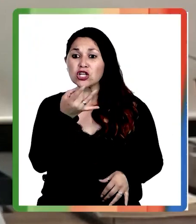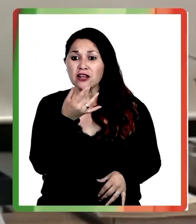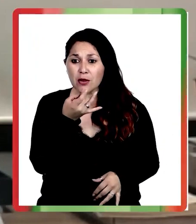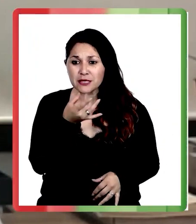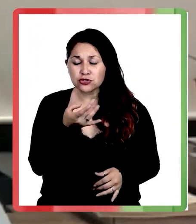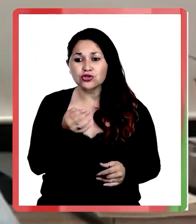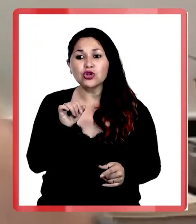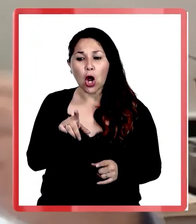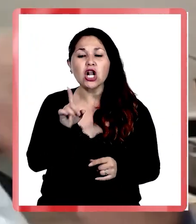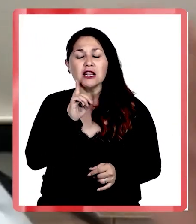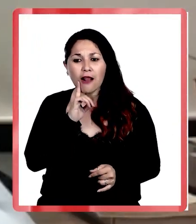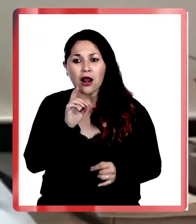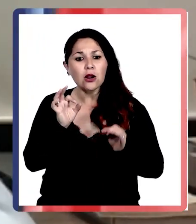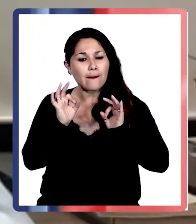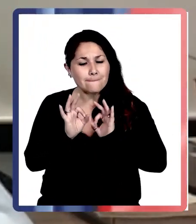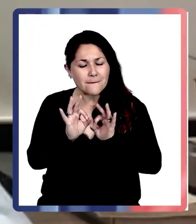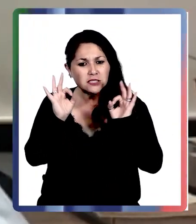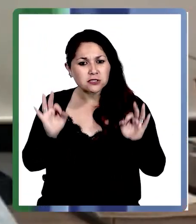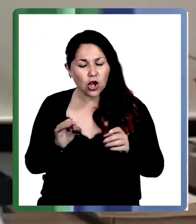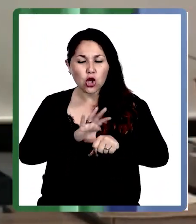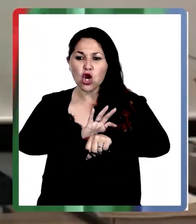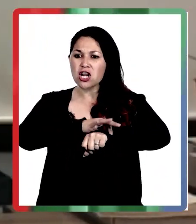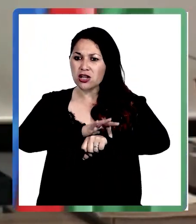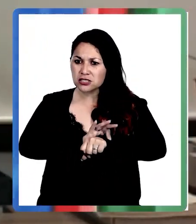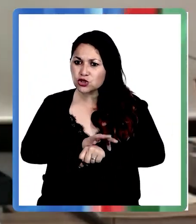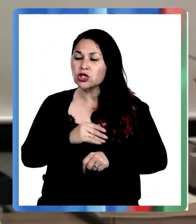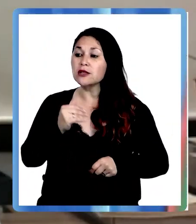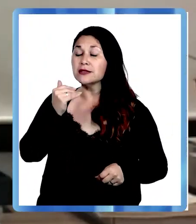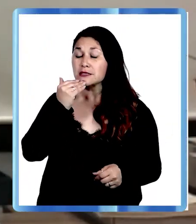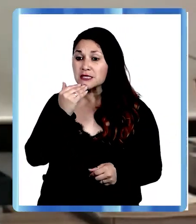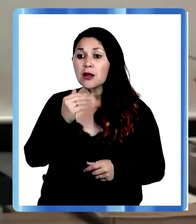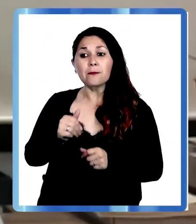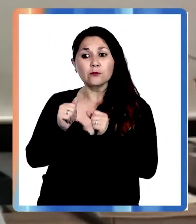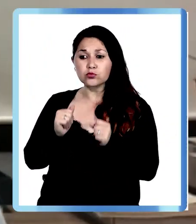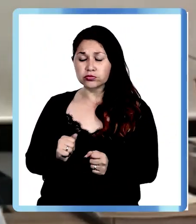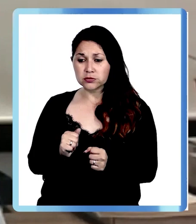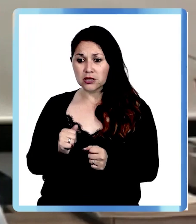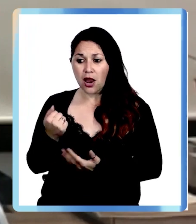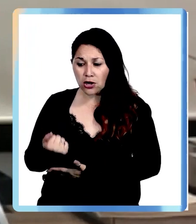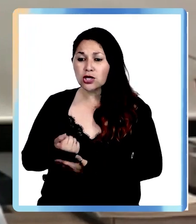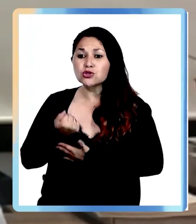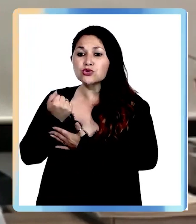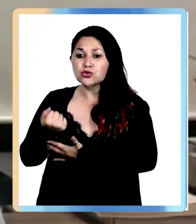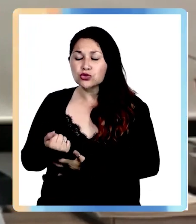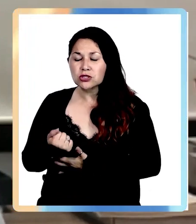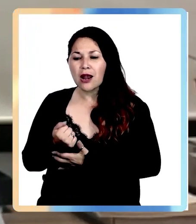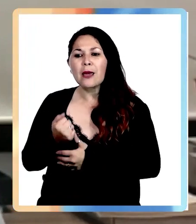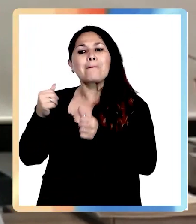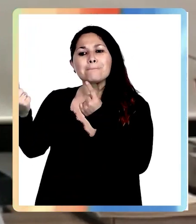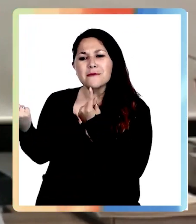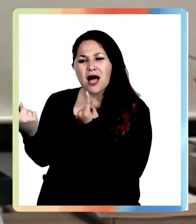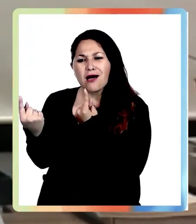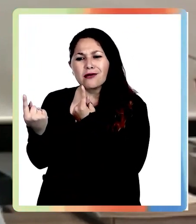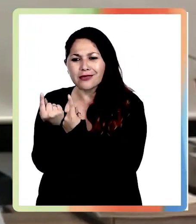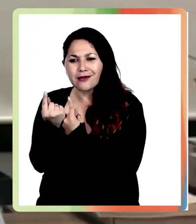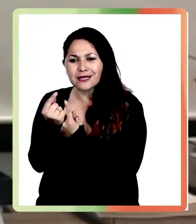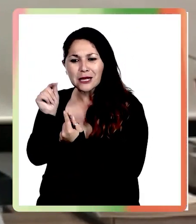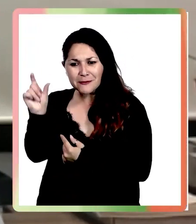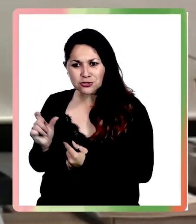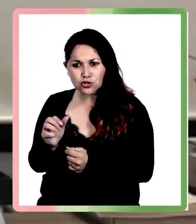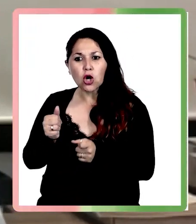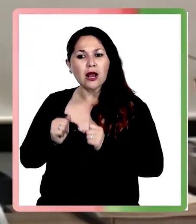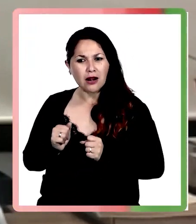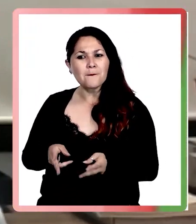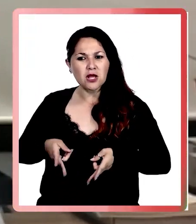una especialización, o que el kinesiólogo que tenga una especialización pueda ayudar en forma más directa al paciente, hay que